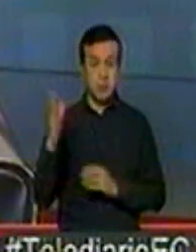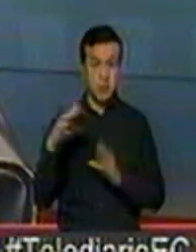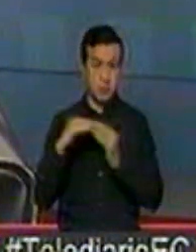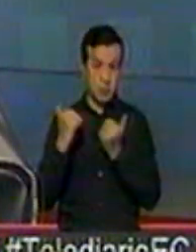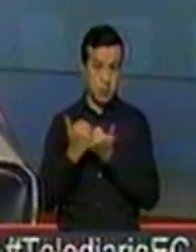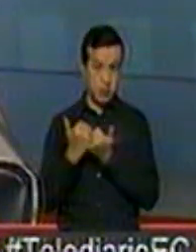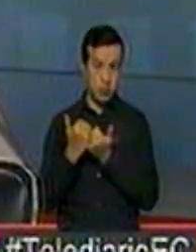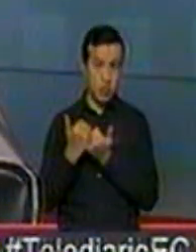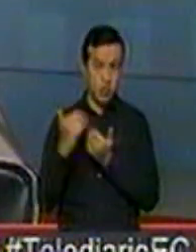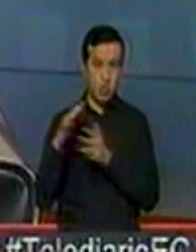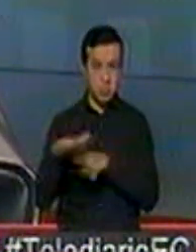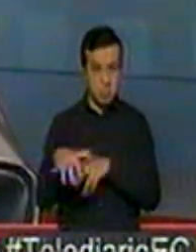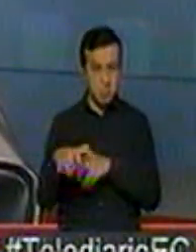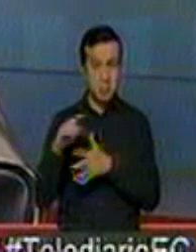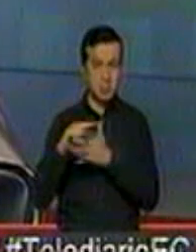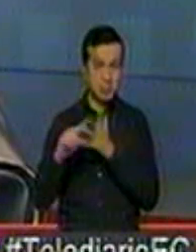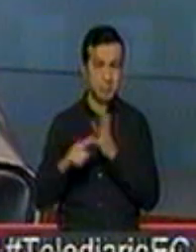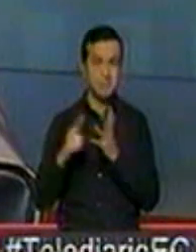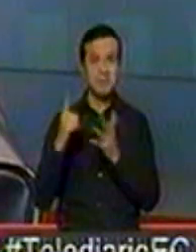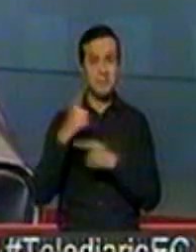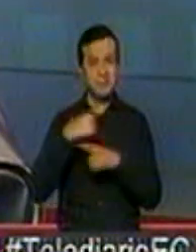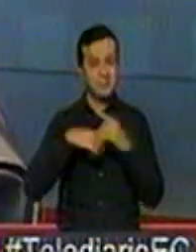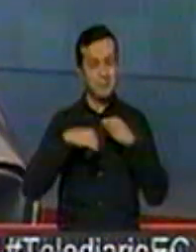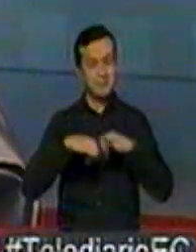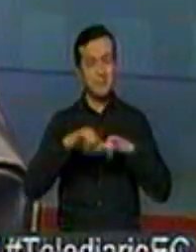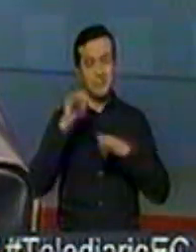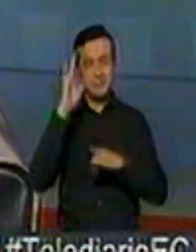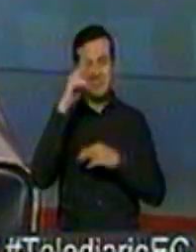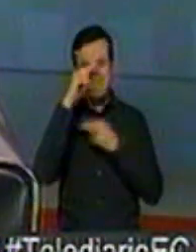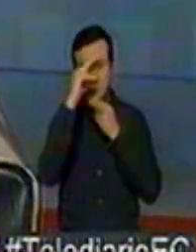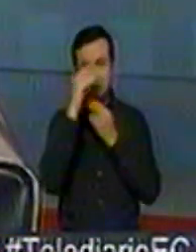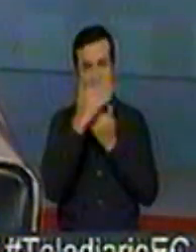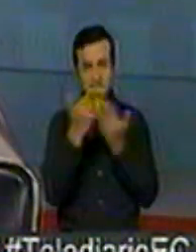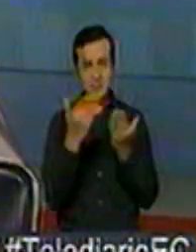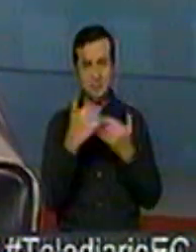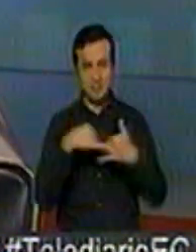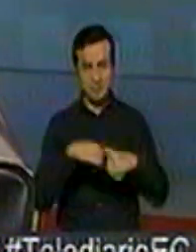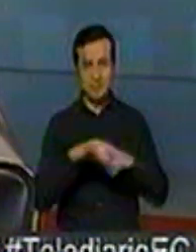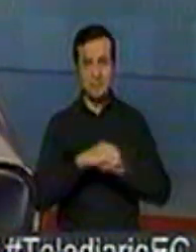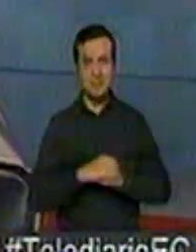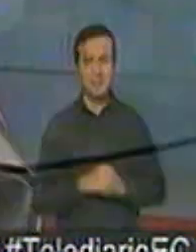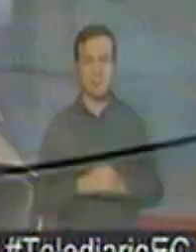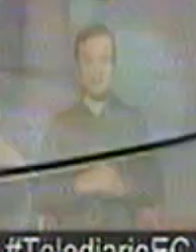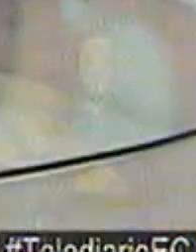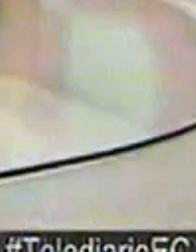Nosotros hacemos una breve pausa y enseguida volvemos con ustedes con más de Primera Impresión. Gracias.